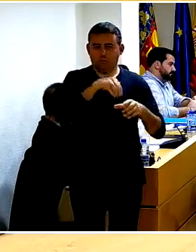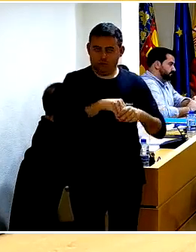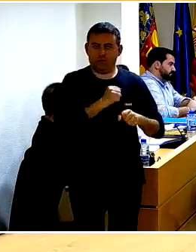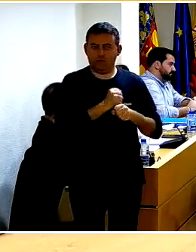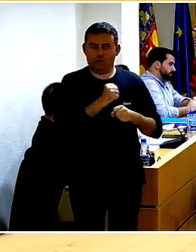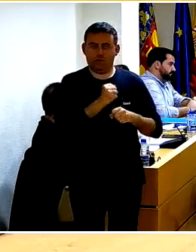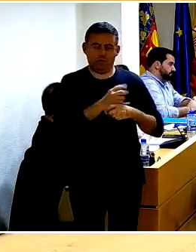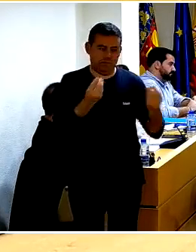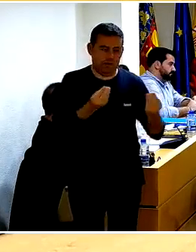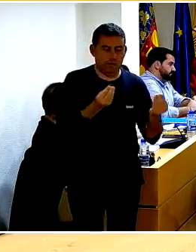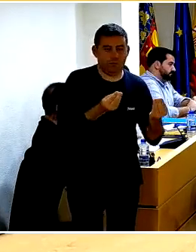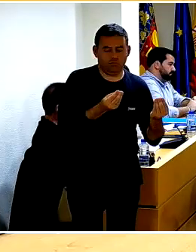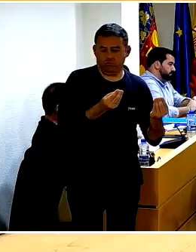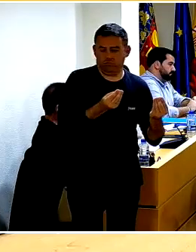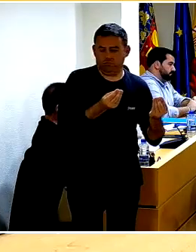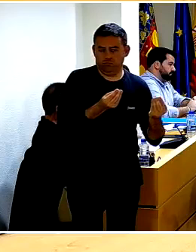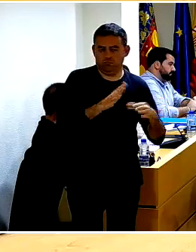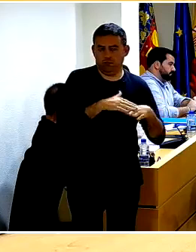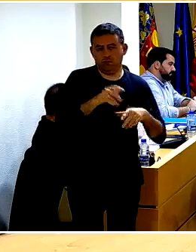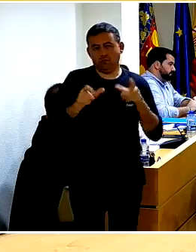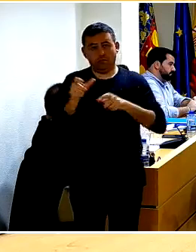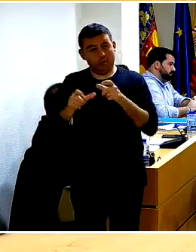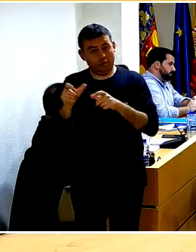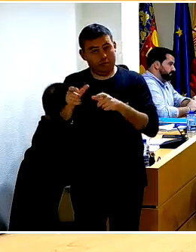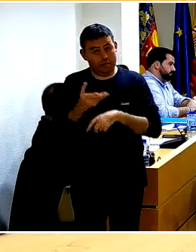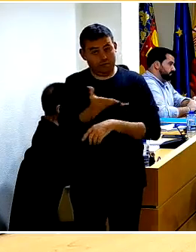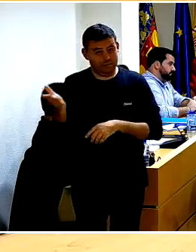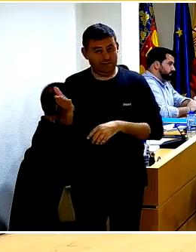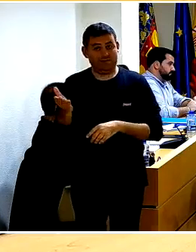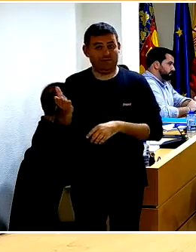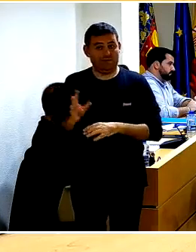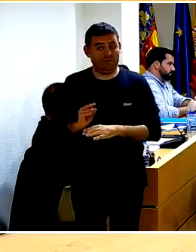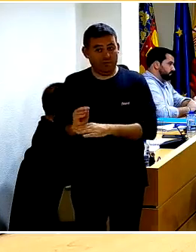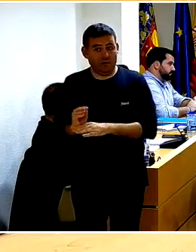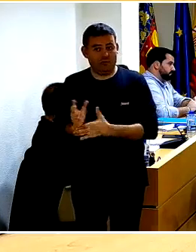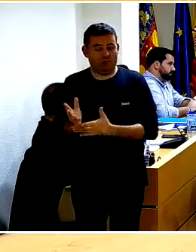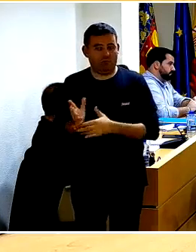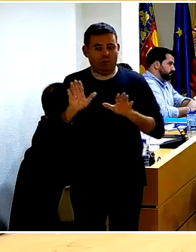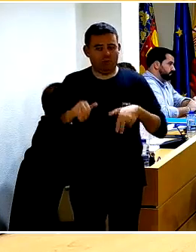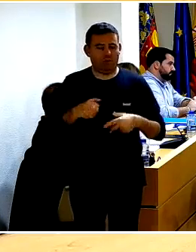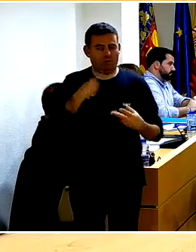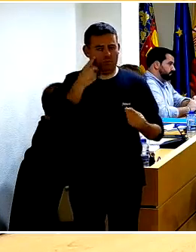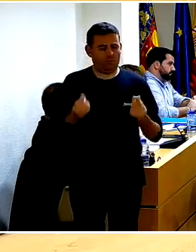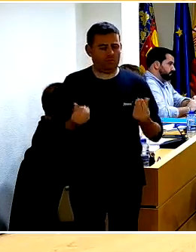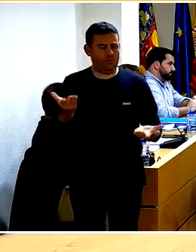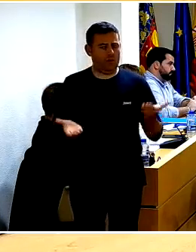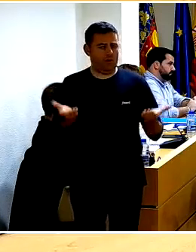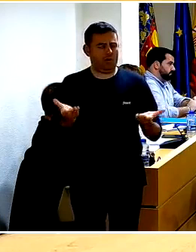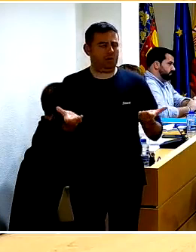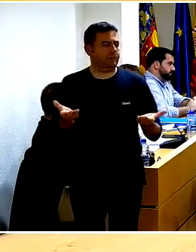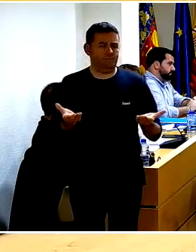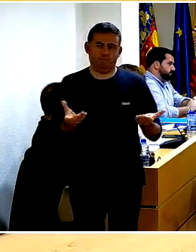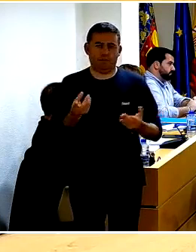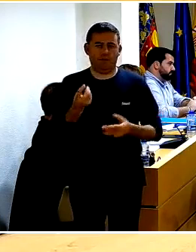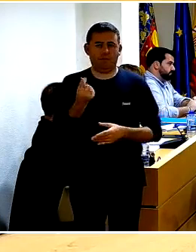damos cuenta que realmente, si valoramos las inversiones, no hay inversiones en Paiporta desde que hay un